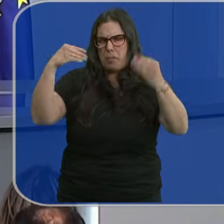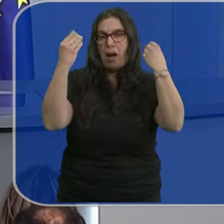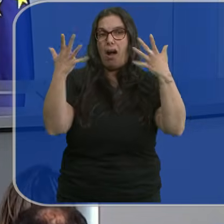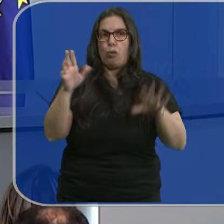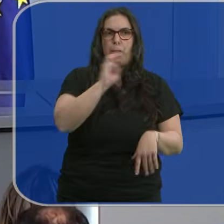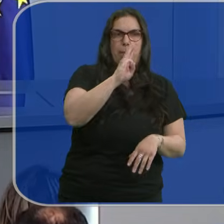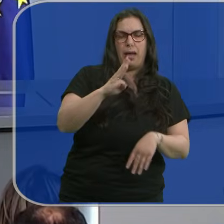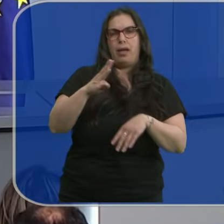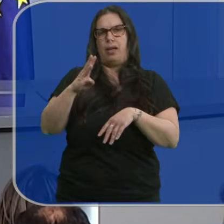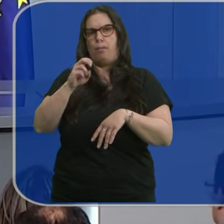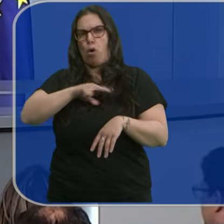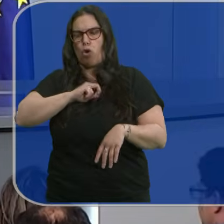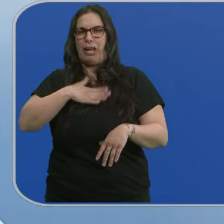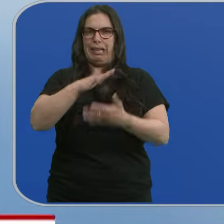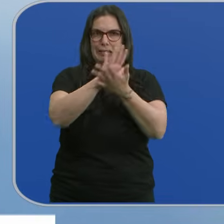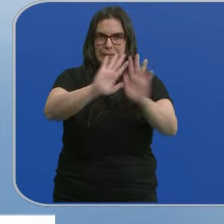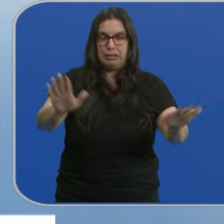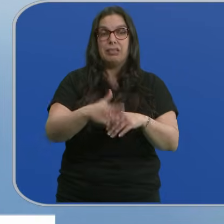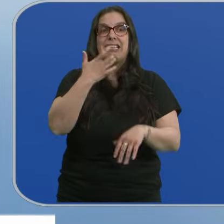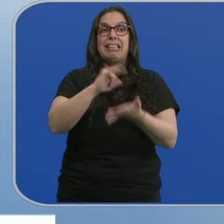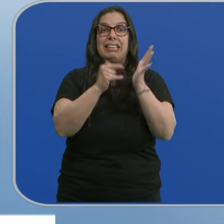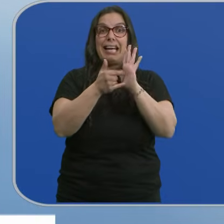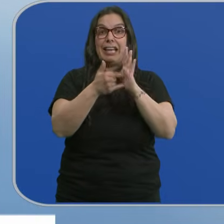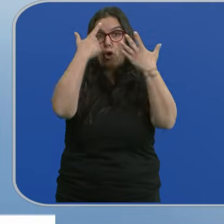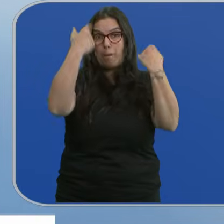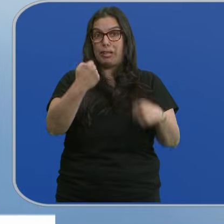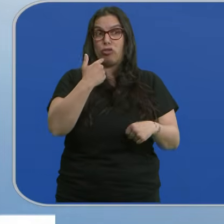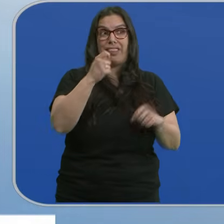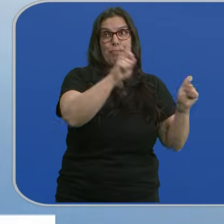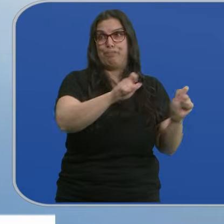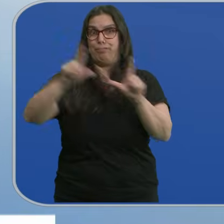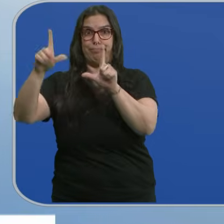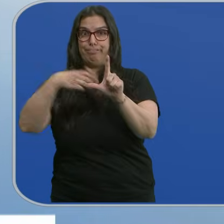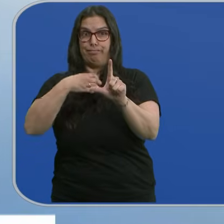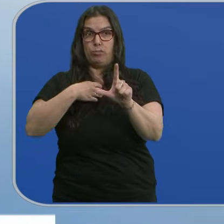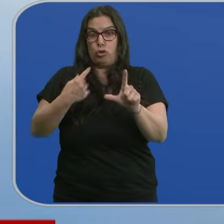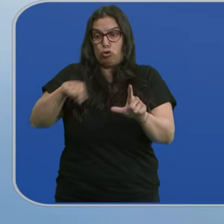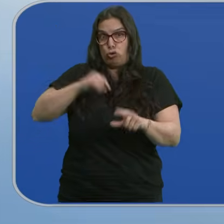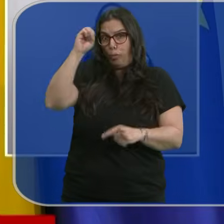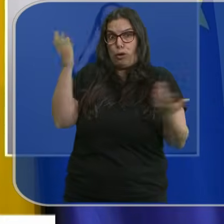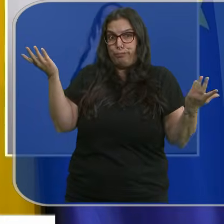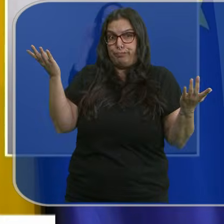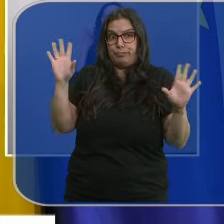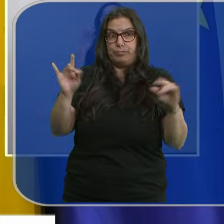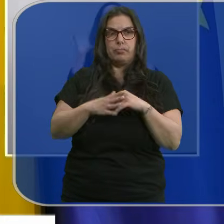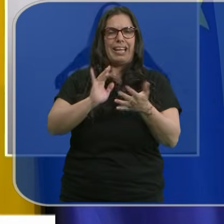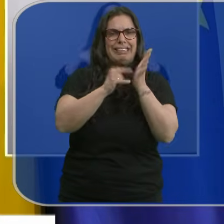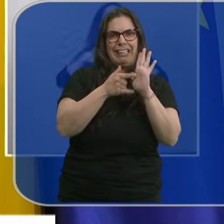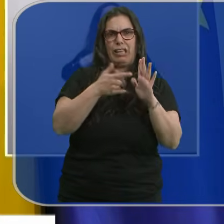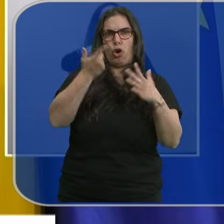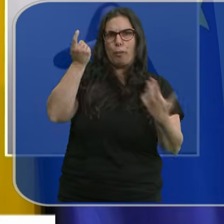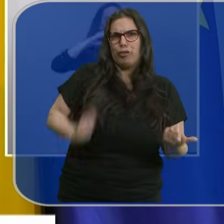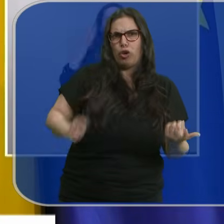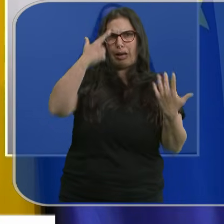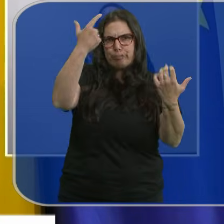la Moncloa por calmar las aguas. Si los técnicos dicen que el Guernica no debe viajar, creo que los políticos tenemos poco más que opinar. Técnicos,